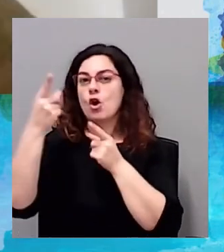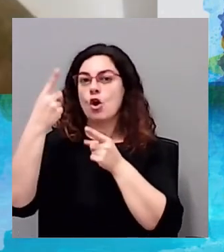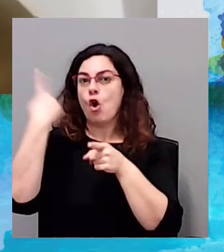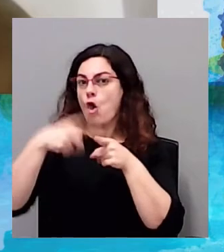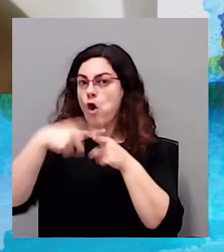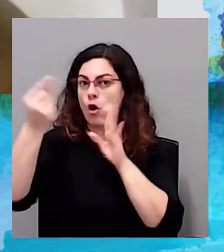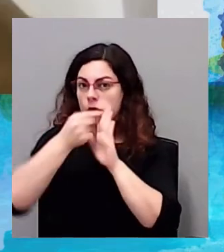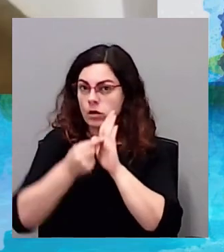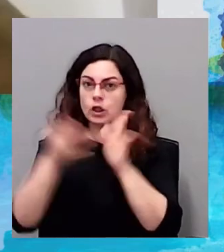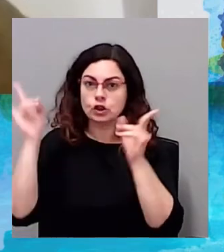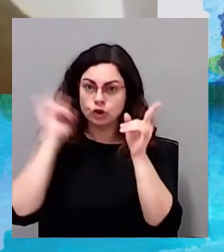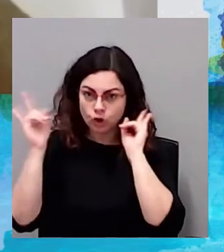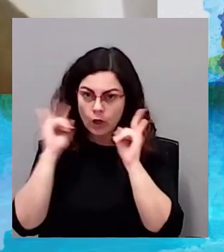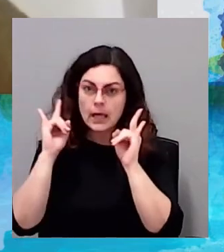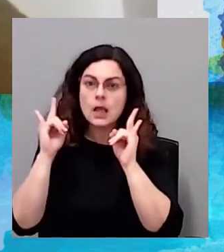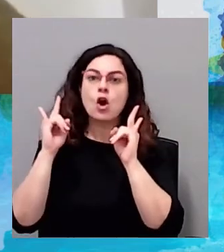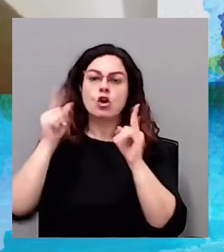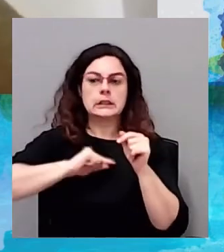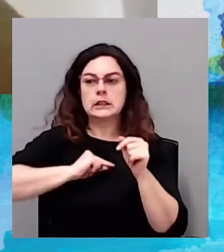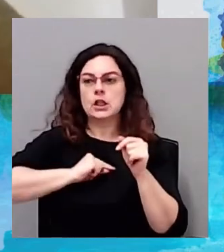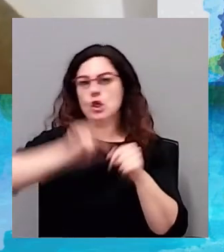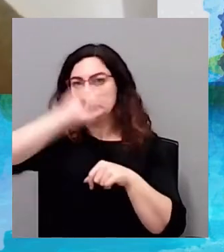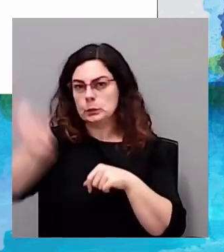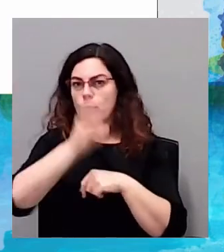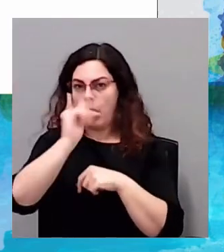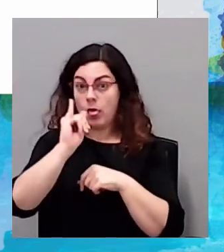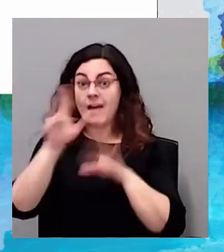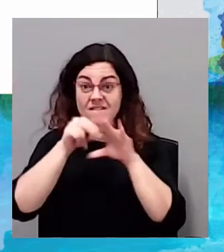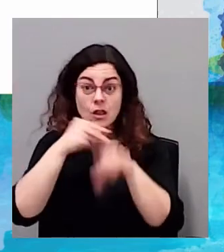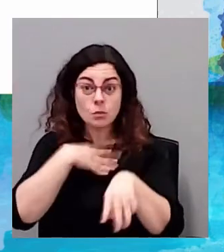de sonido y multisensoriales. ¿Podemos poner el vídeo?